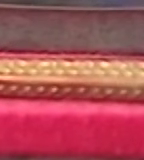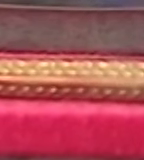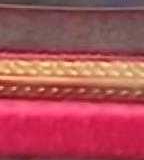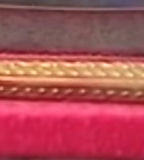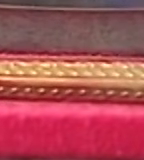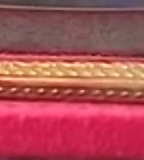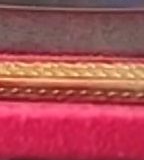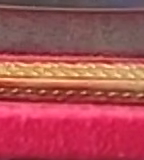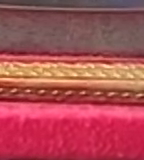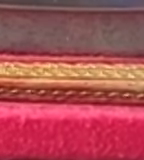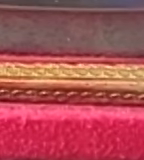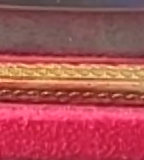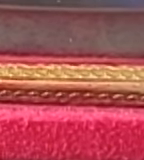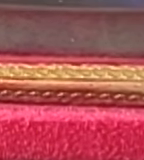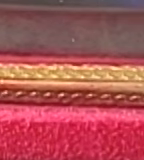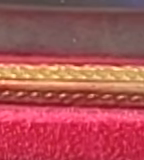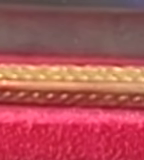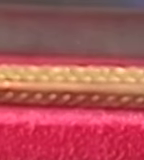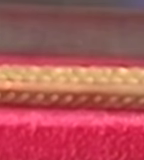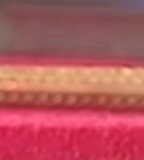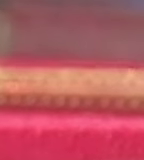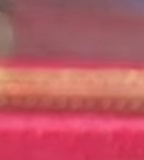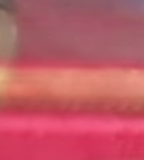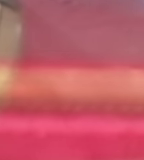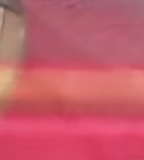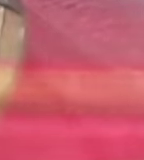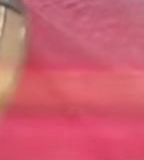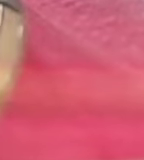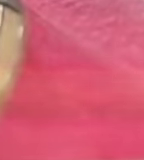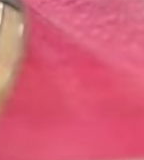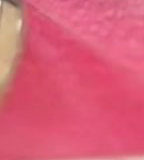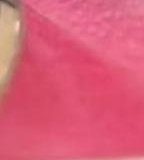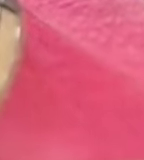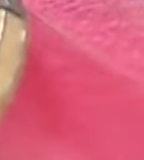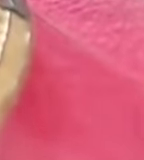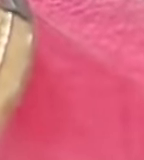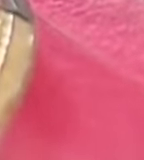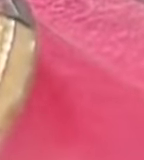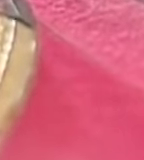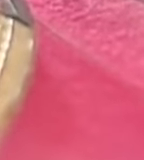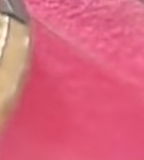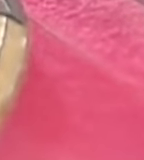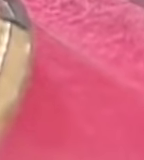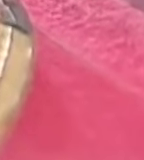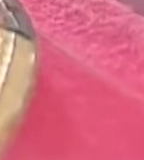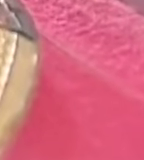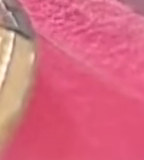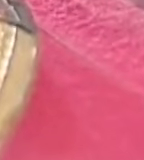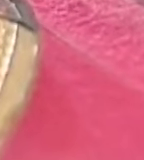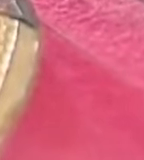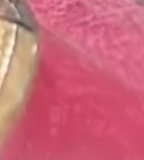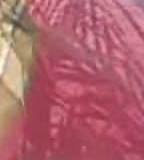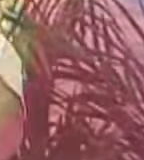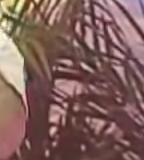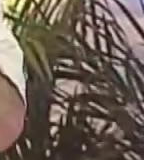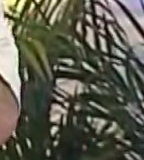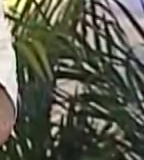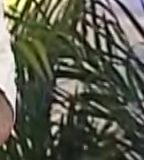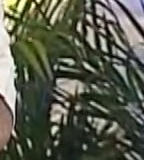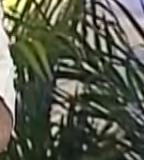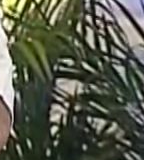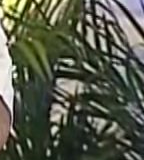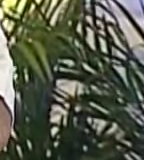jefe, cada uno de los oficiales que se gradúa en la Fuerza Armada Nacional